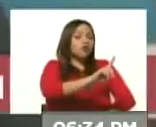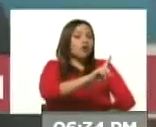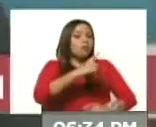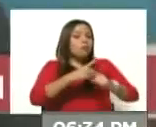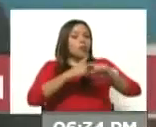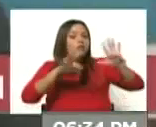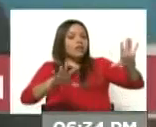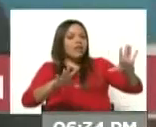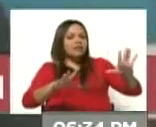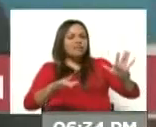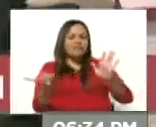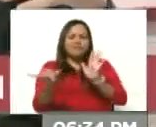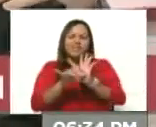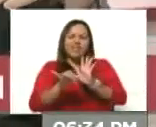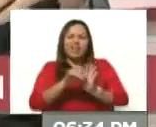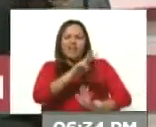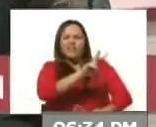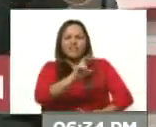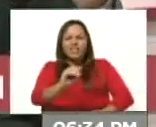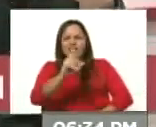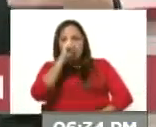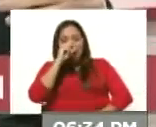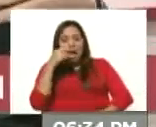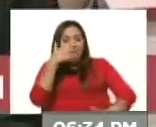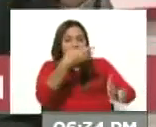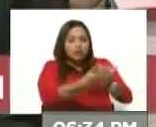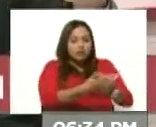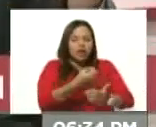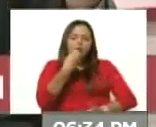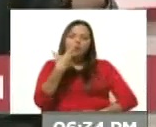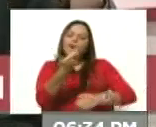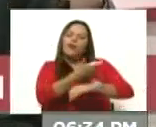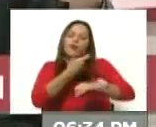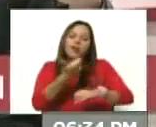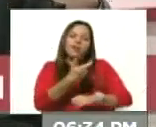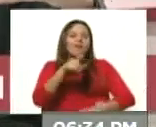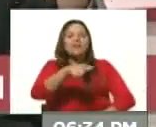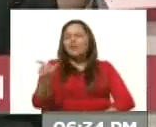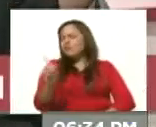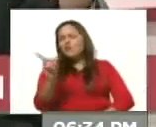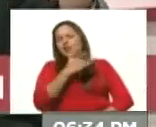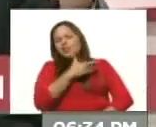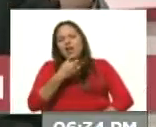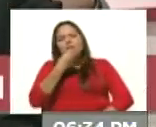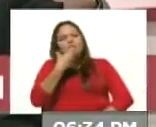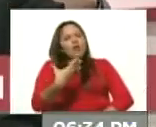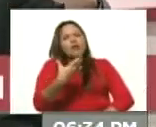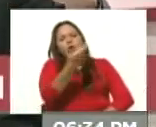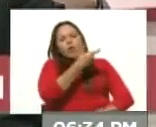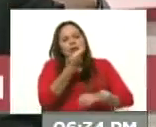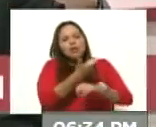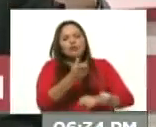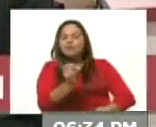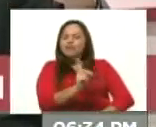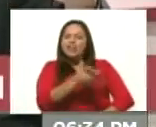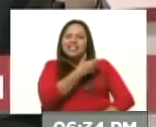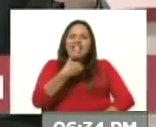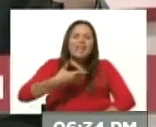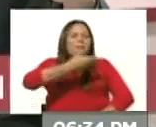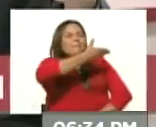ya tiene cerca de 20 años el buen gobierno la gente no quiere un buen gobierno quiere el mejor gobierno